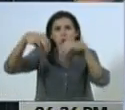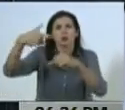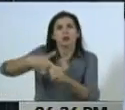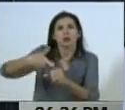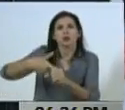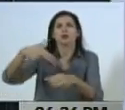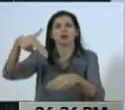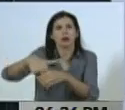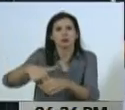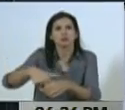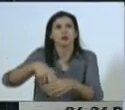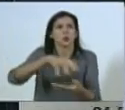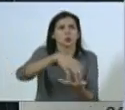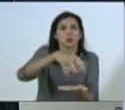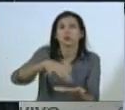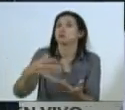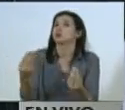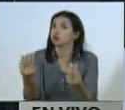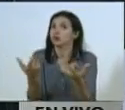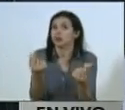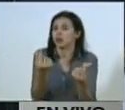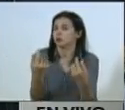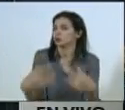distribución. Mucha inversión.